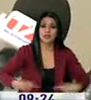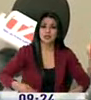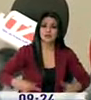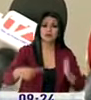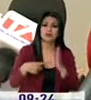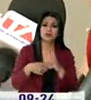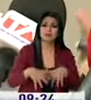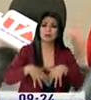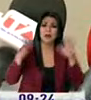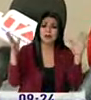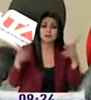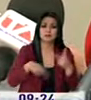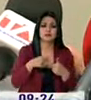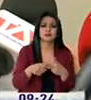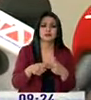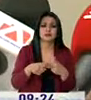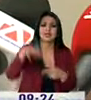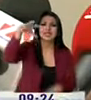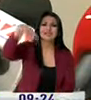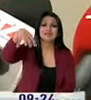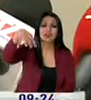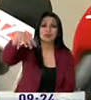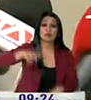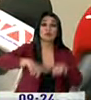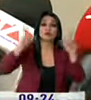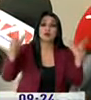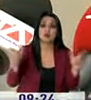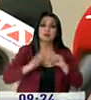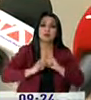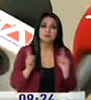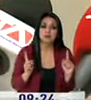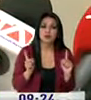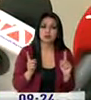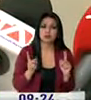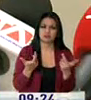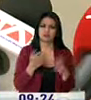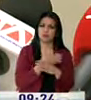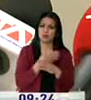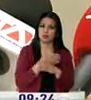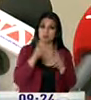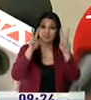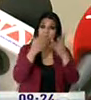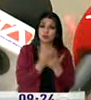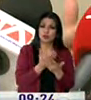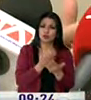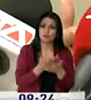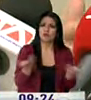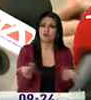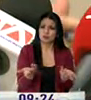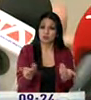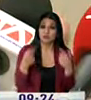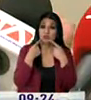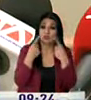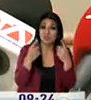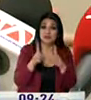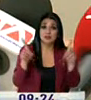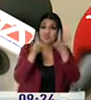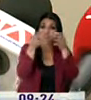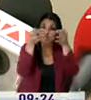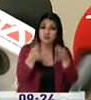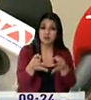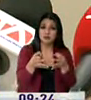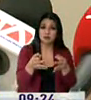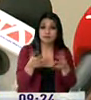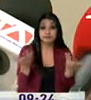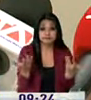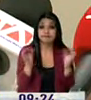fiscal es demasiado, que el tamaño del Estado es muy grande, pero en la teoría económica no hay ningún dato que nos indique